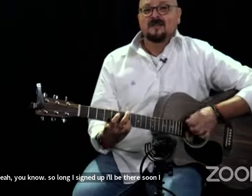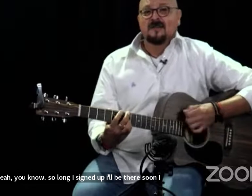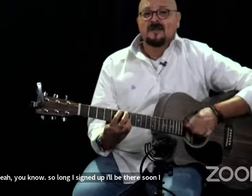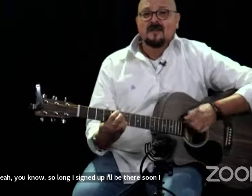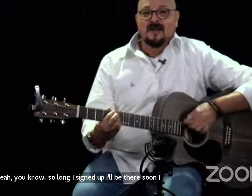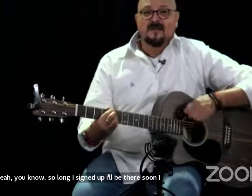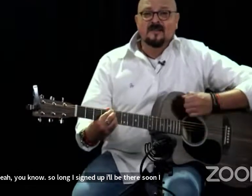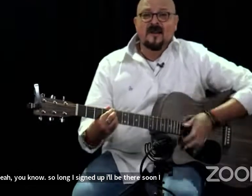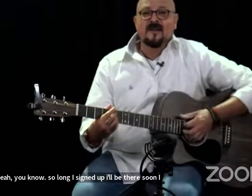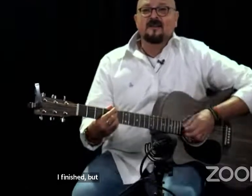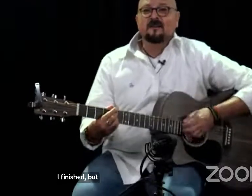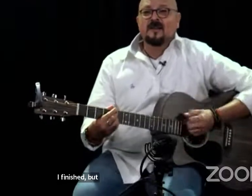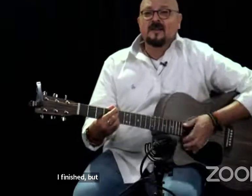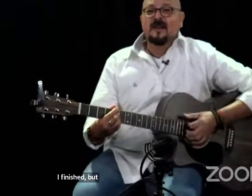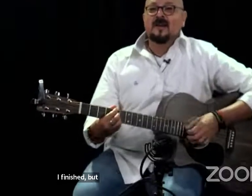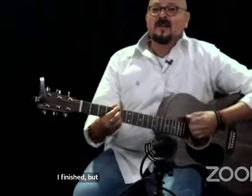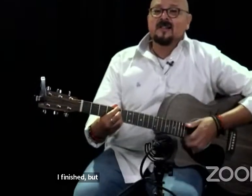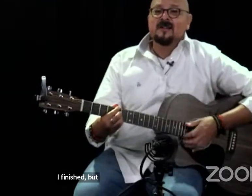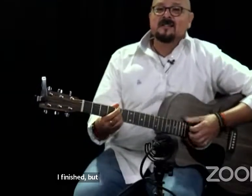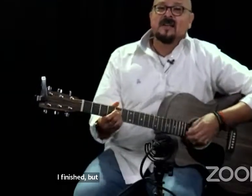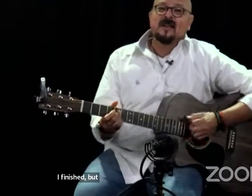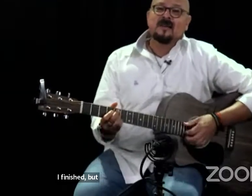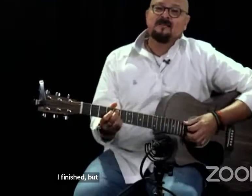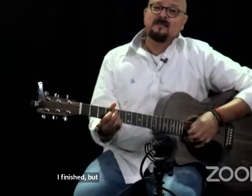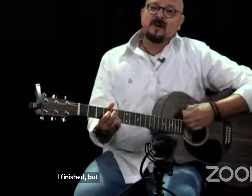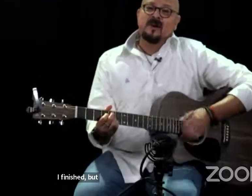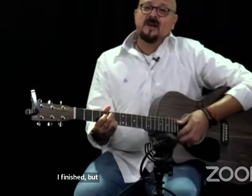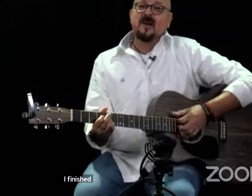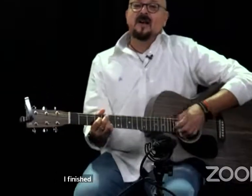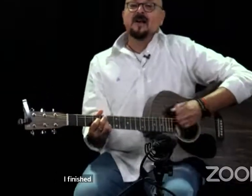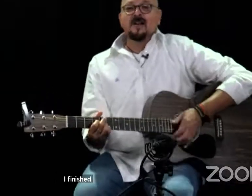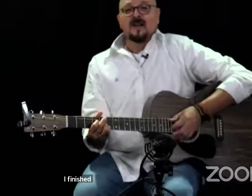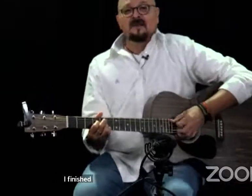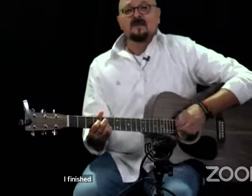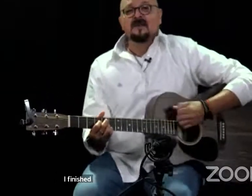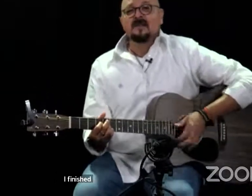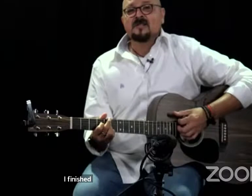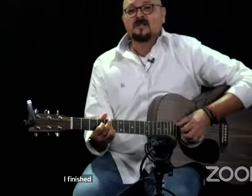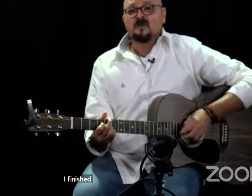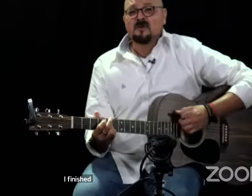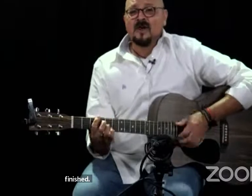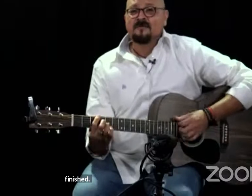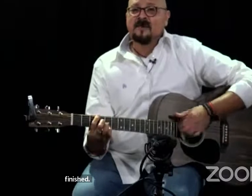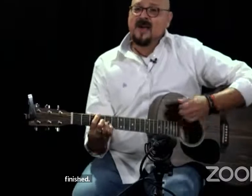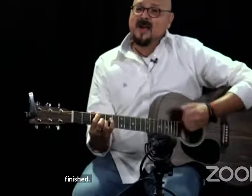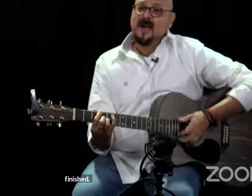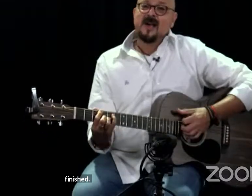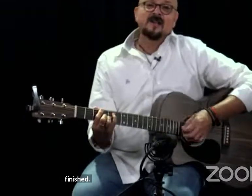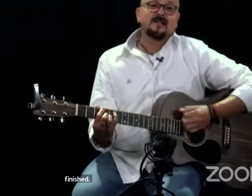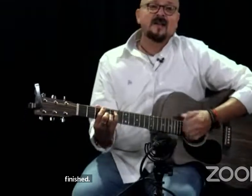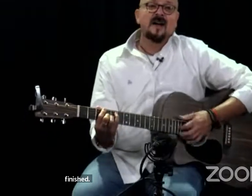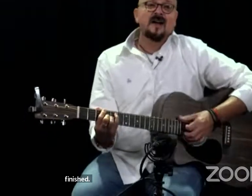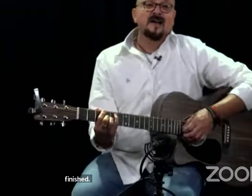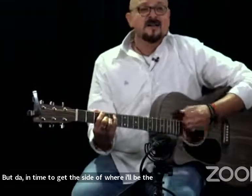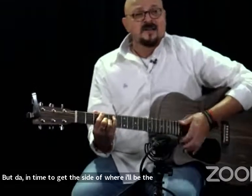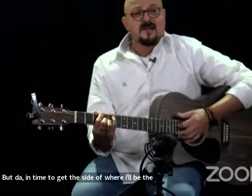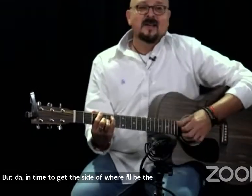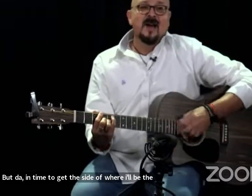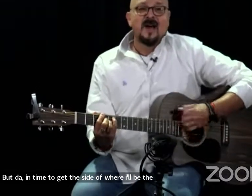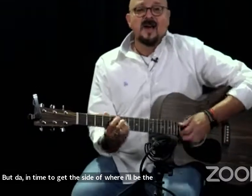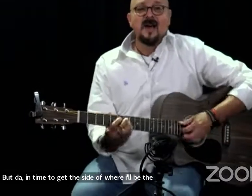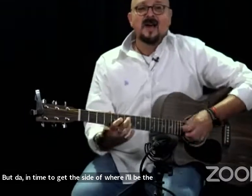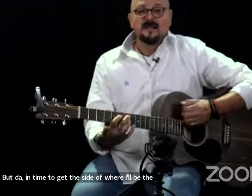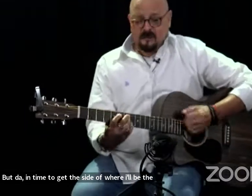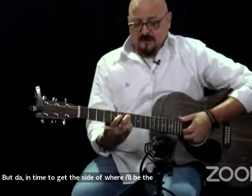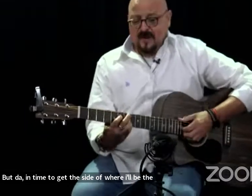esperas? Entra, no te quedes allá afuera. La vida es una fiesta.